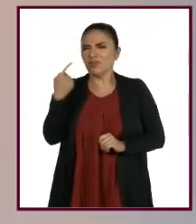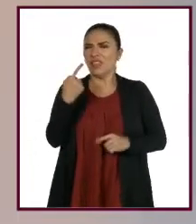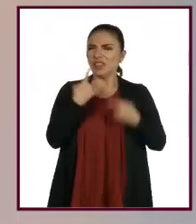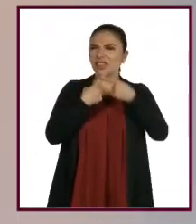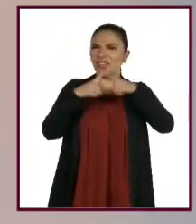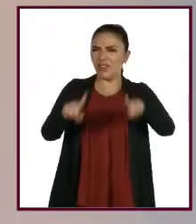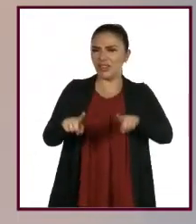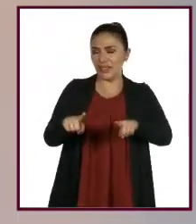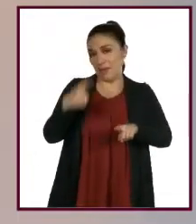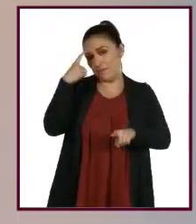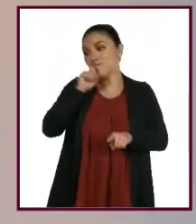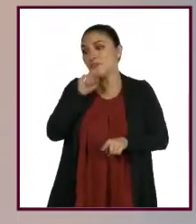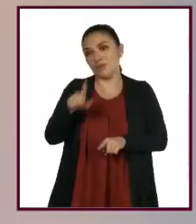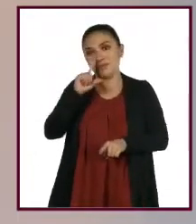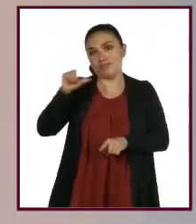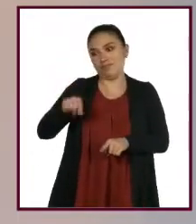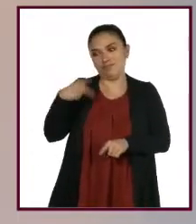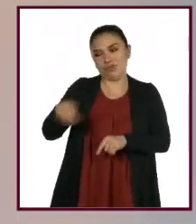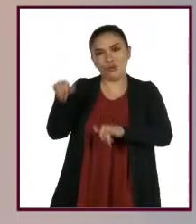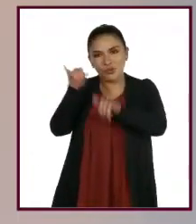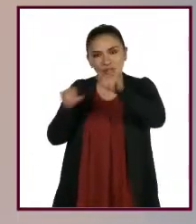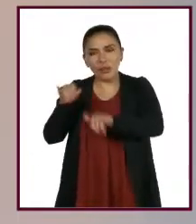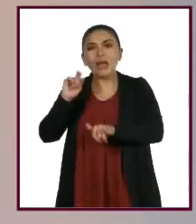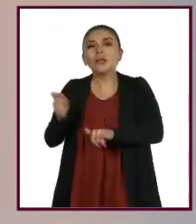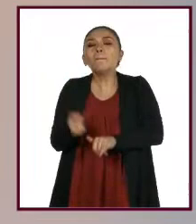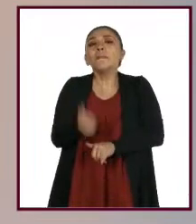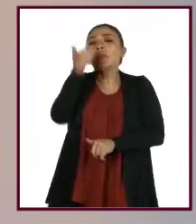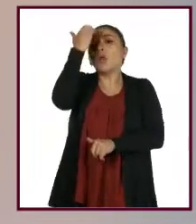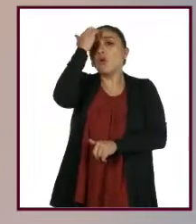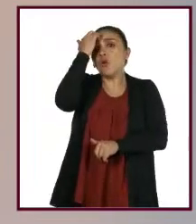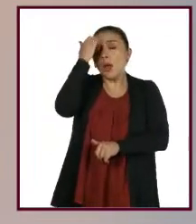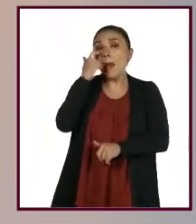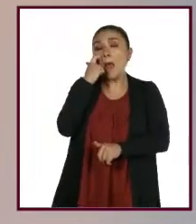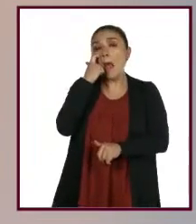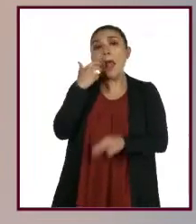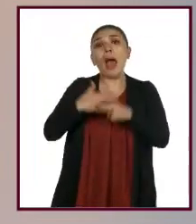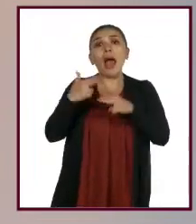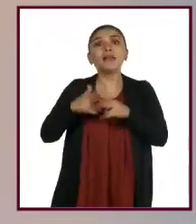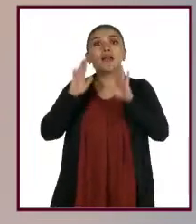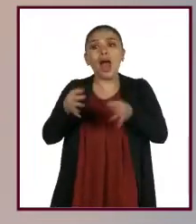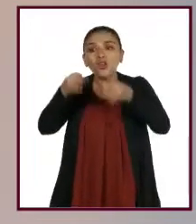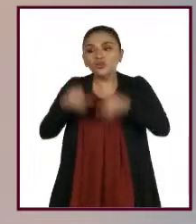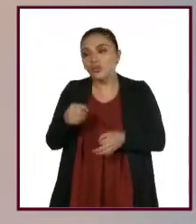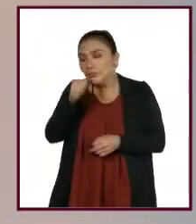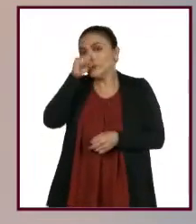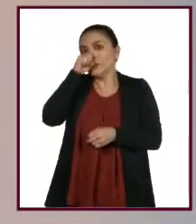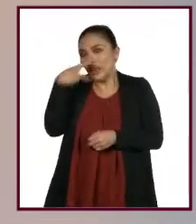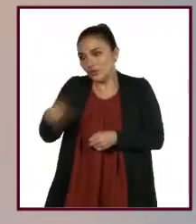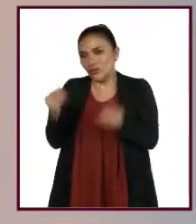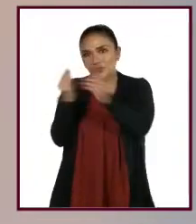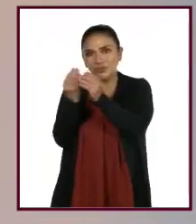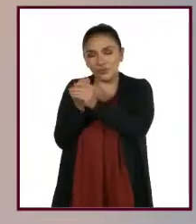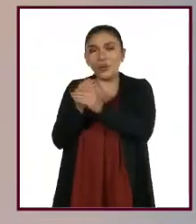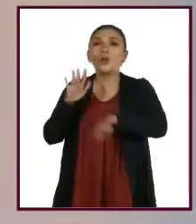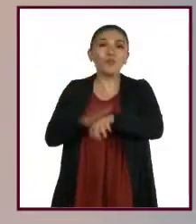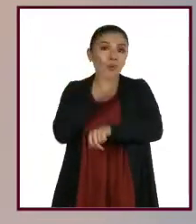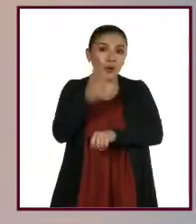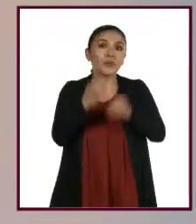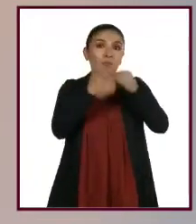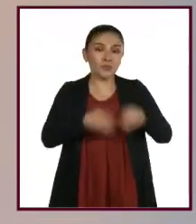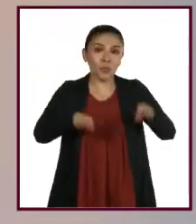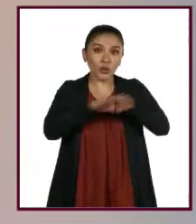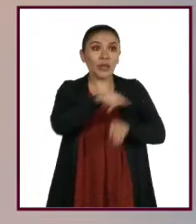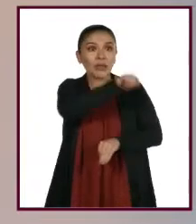tipo de sustancias, pues es un acercamiento hasta el consumo y la inhalación de este tipo. Entonces, por eso es tan importante que